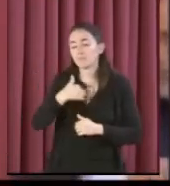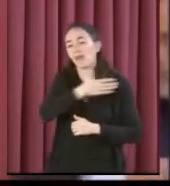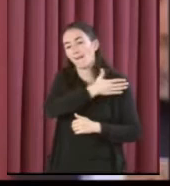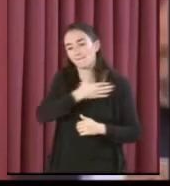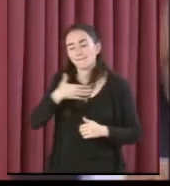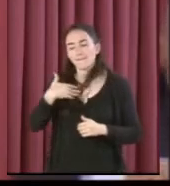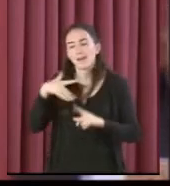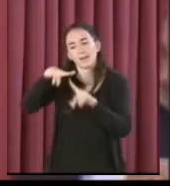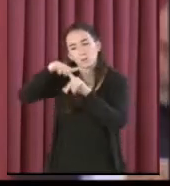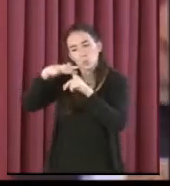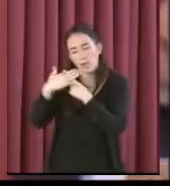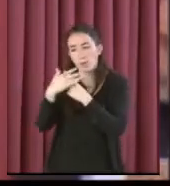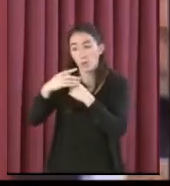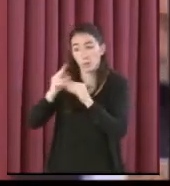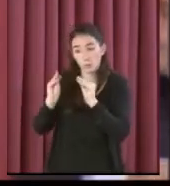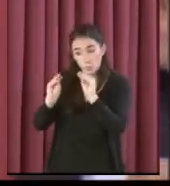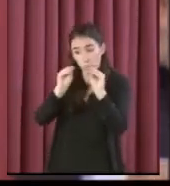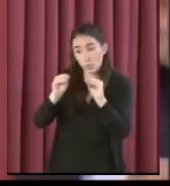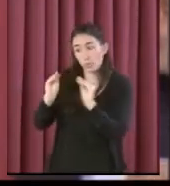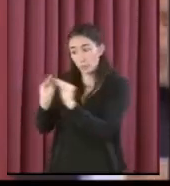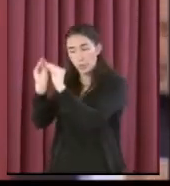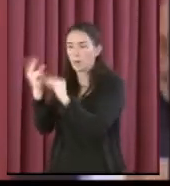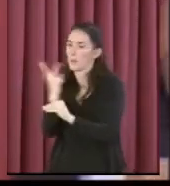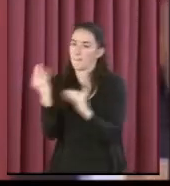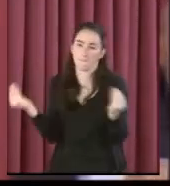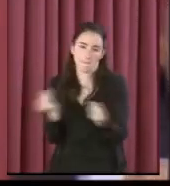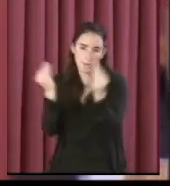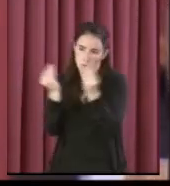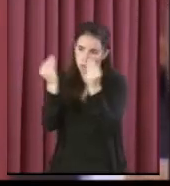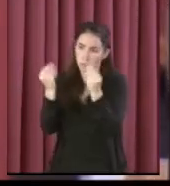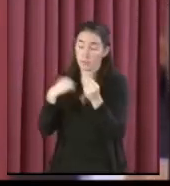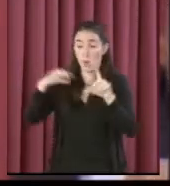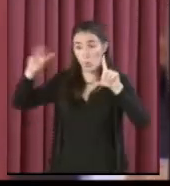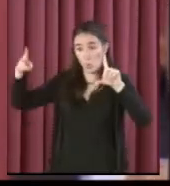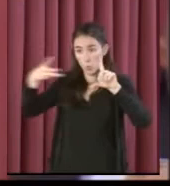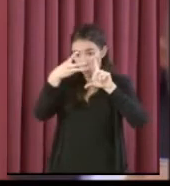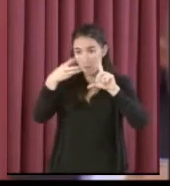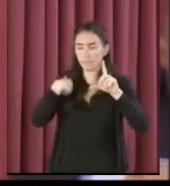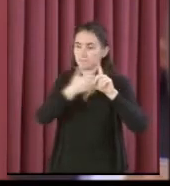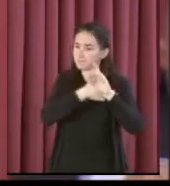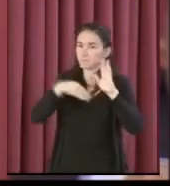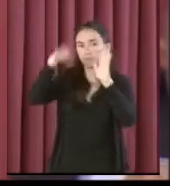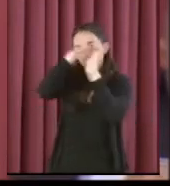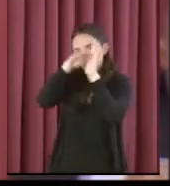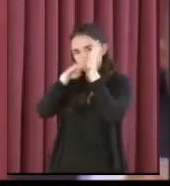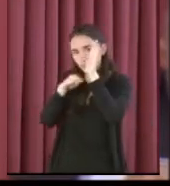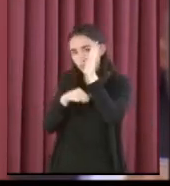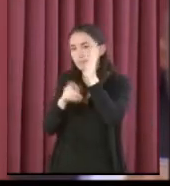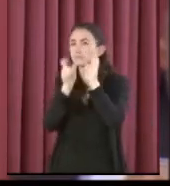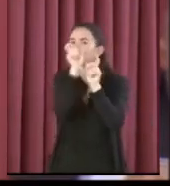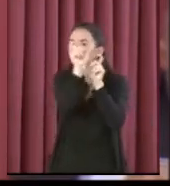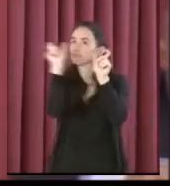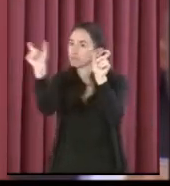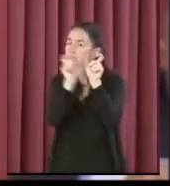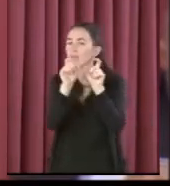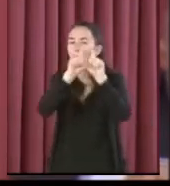para ellos. Publicaremos en el perfil del contratante el listado de contratistas en cada contrato y el importe de sus